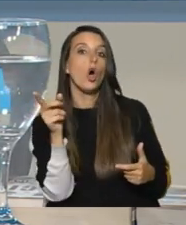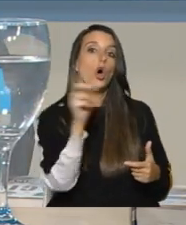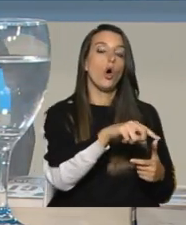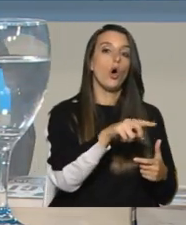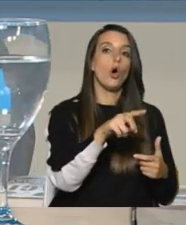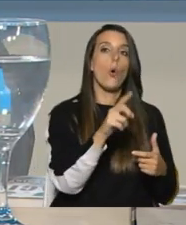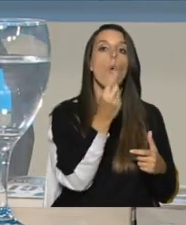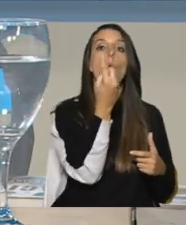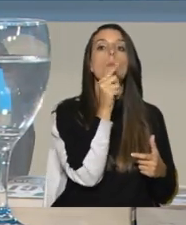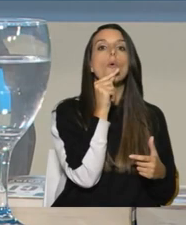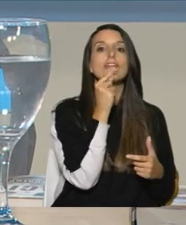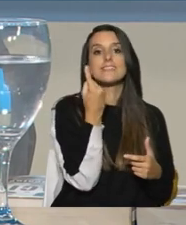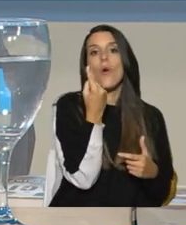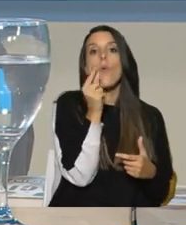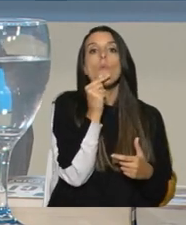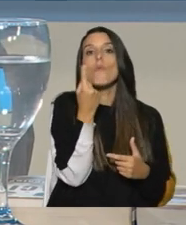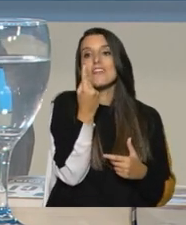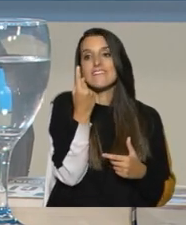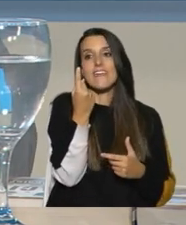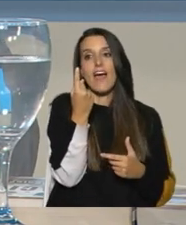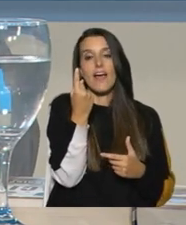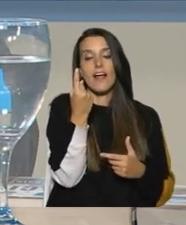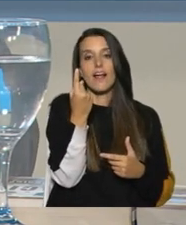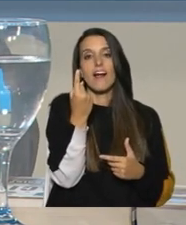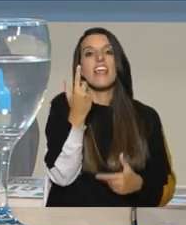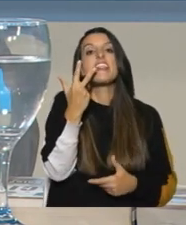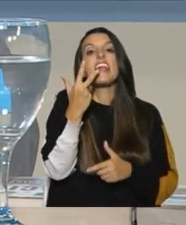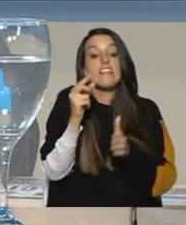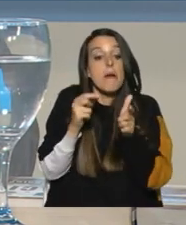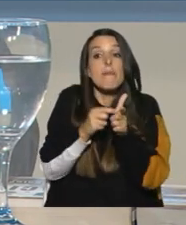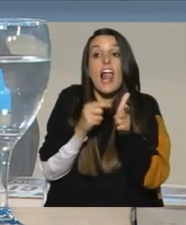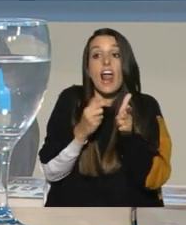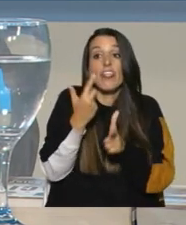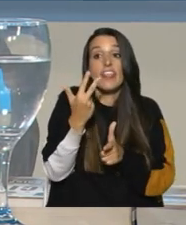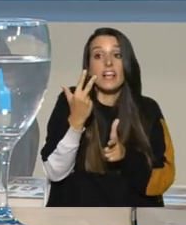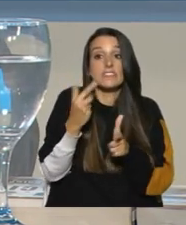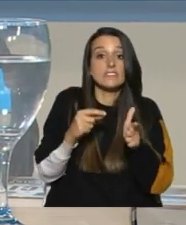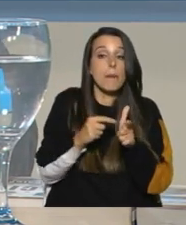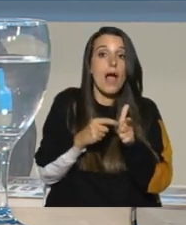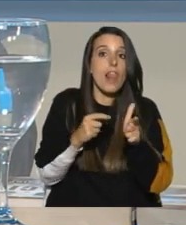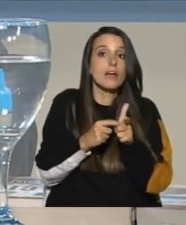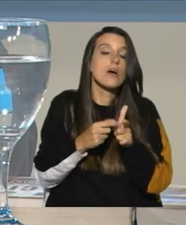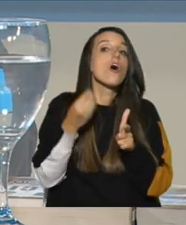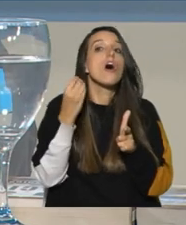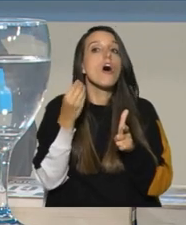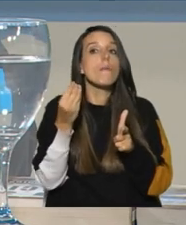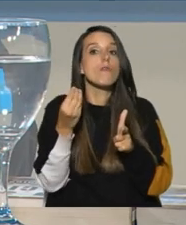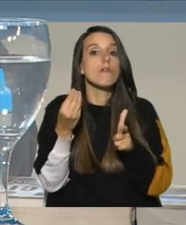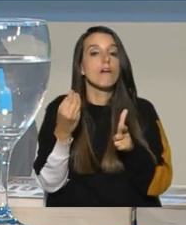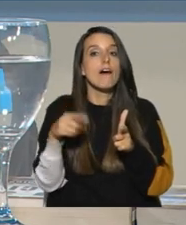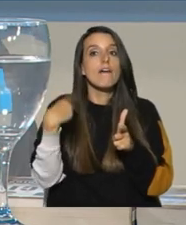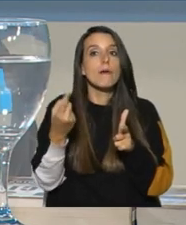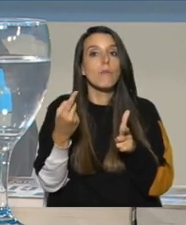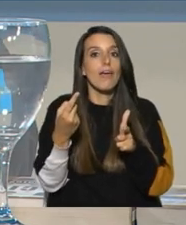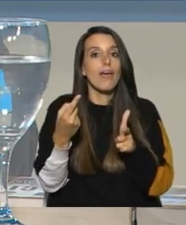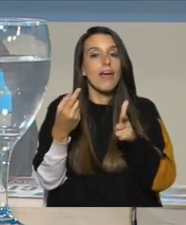solo que estaba de guardia al lado, con 3 balas, repito, y que La bala que se comprobó después de